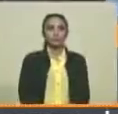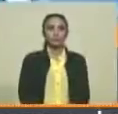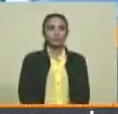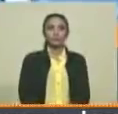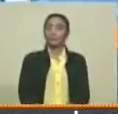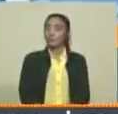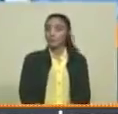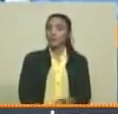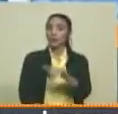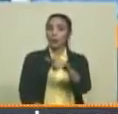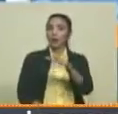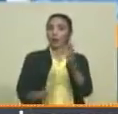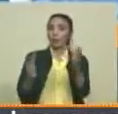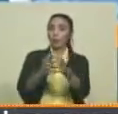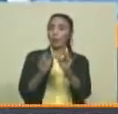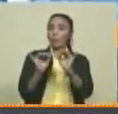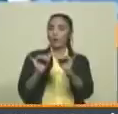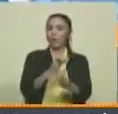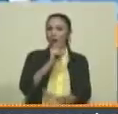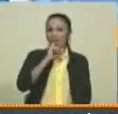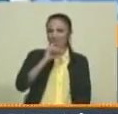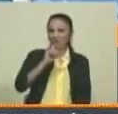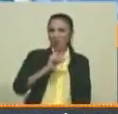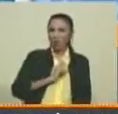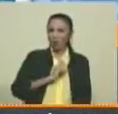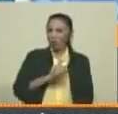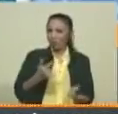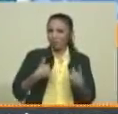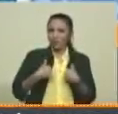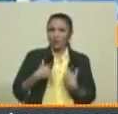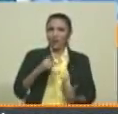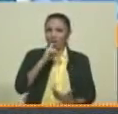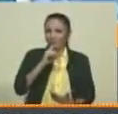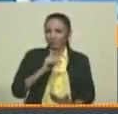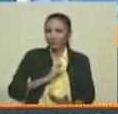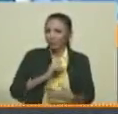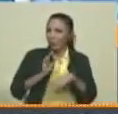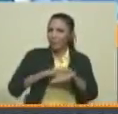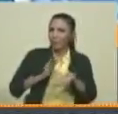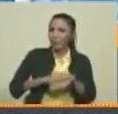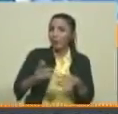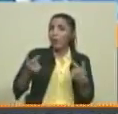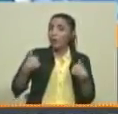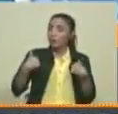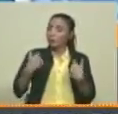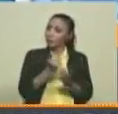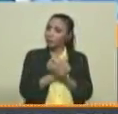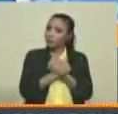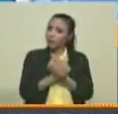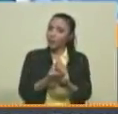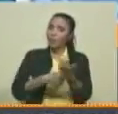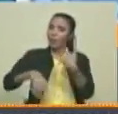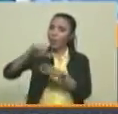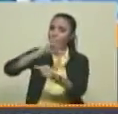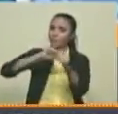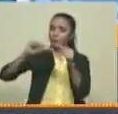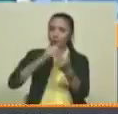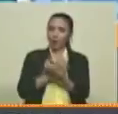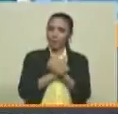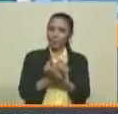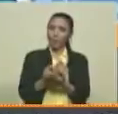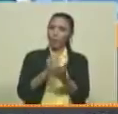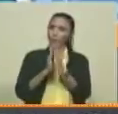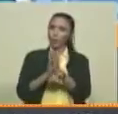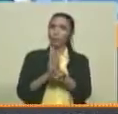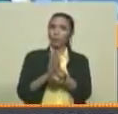ellos han concentrado todo su odio. Y frente al odio de ellos, yo invoco el amor del pueblo,